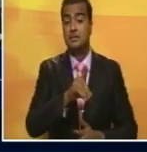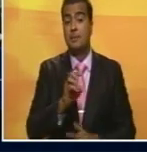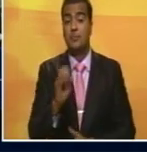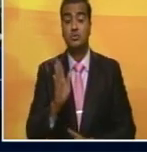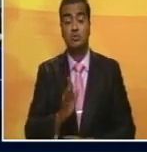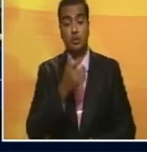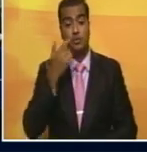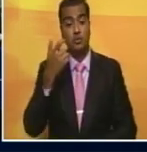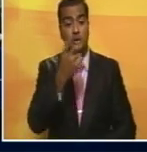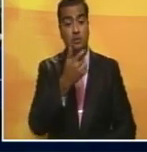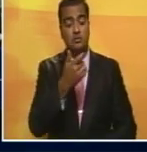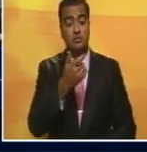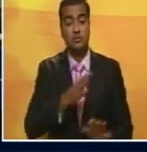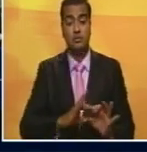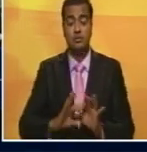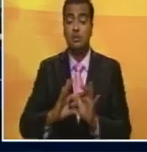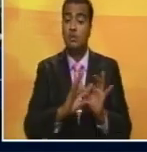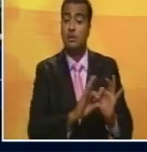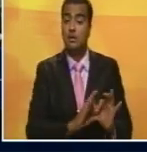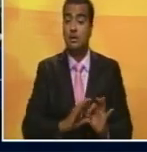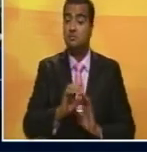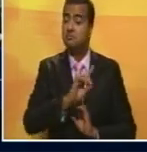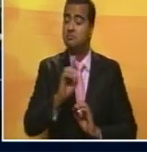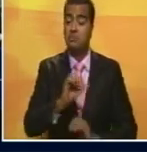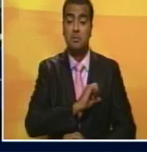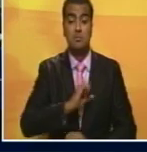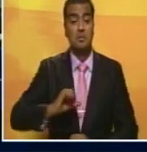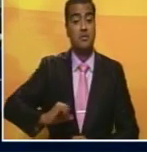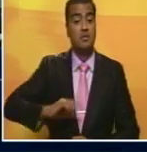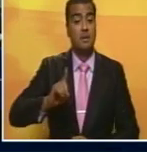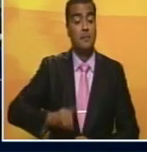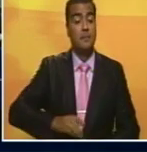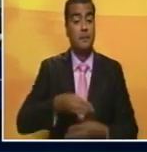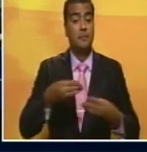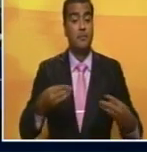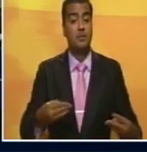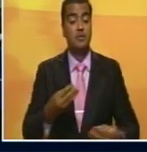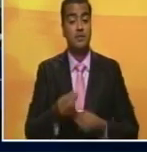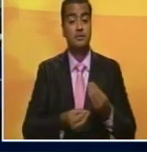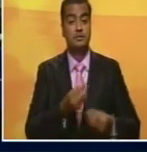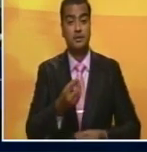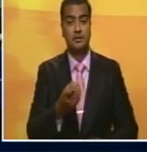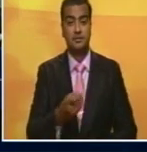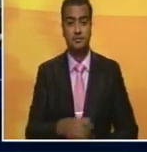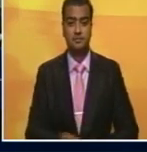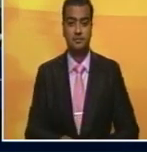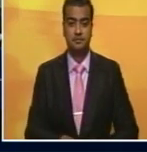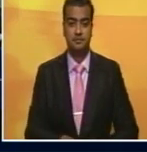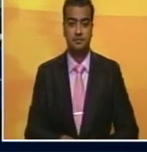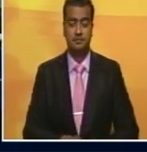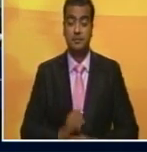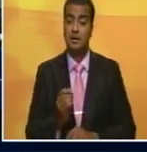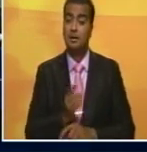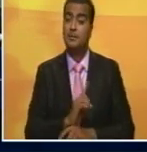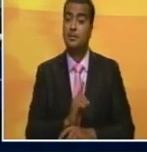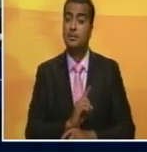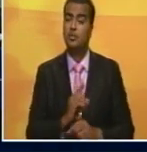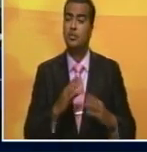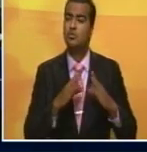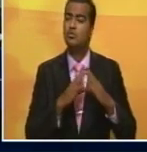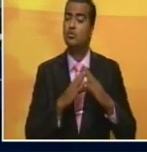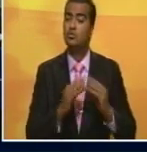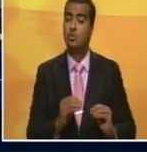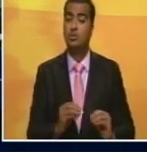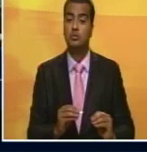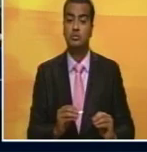buscar los aliados, tanto del sector privado como del sector público que hacen falta, para dinamizar lo que se